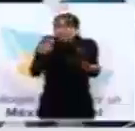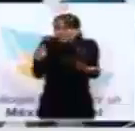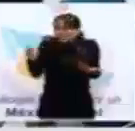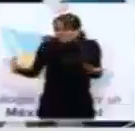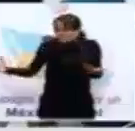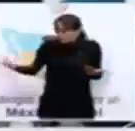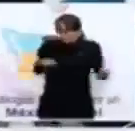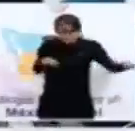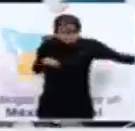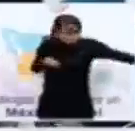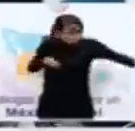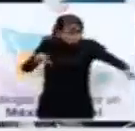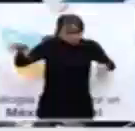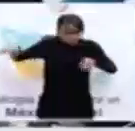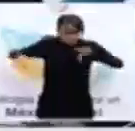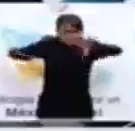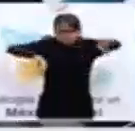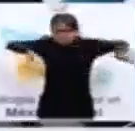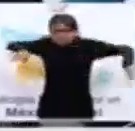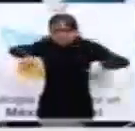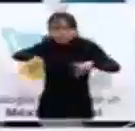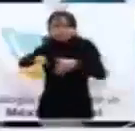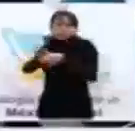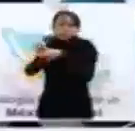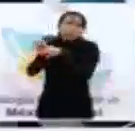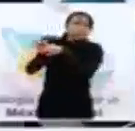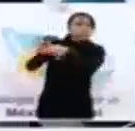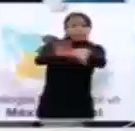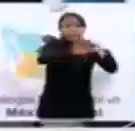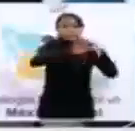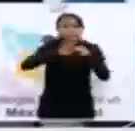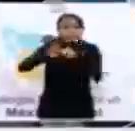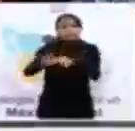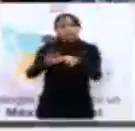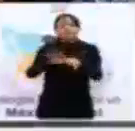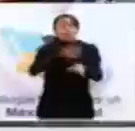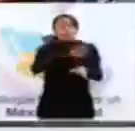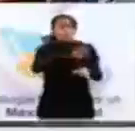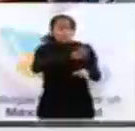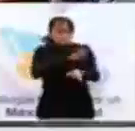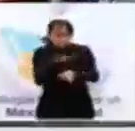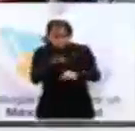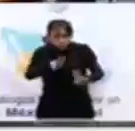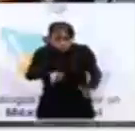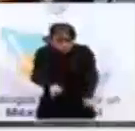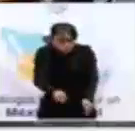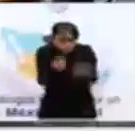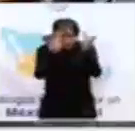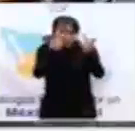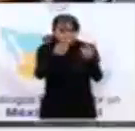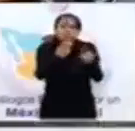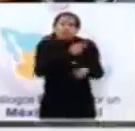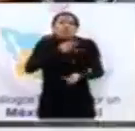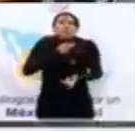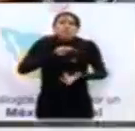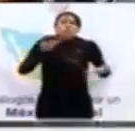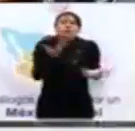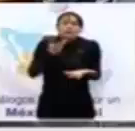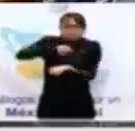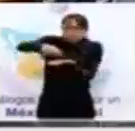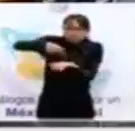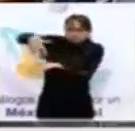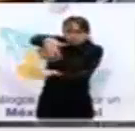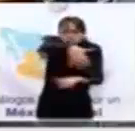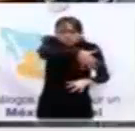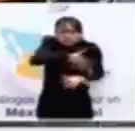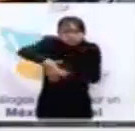mercado, porque hay que producir lo que se puede vender, y aquí particularmente en el caso de la agricultura